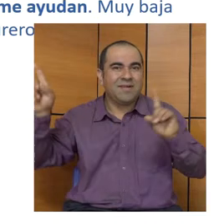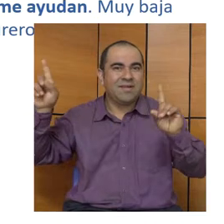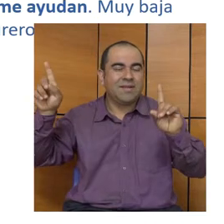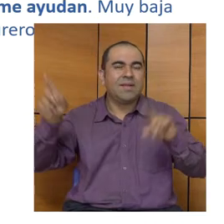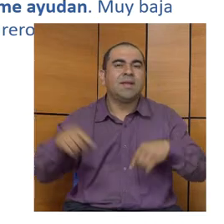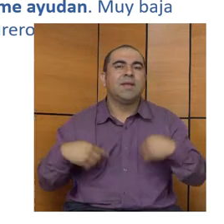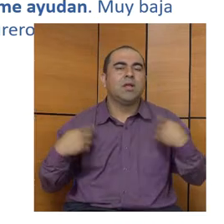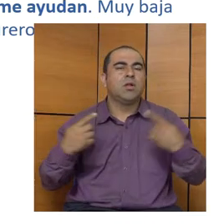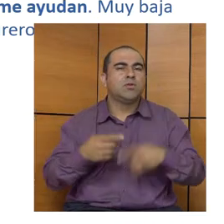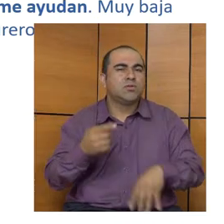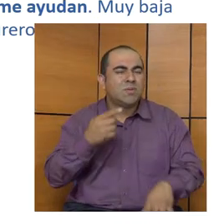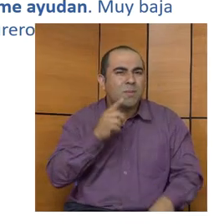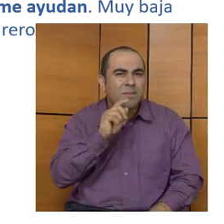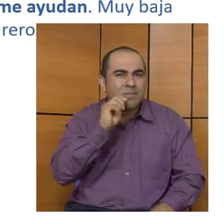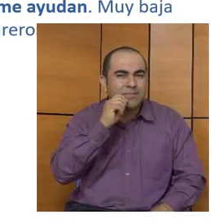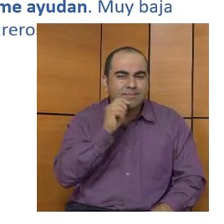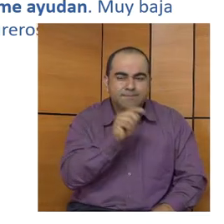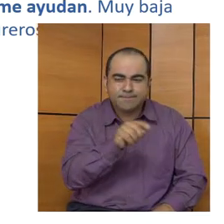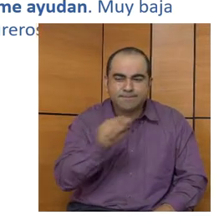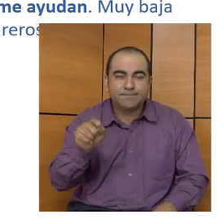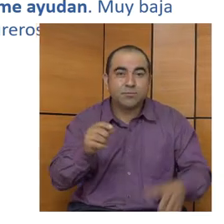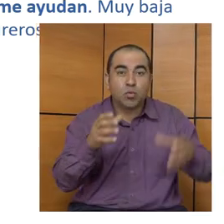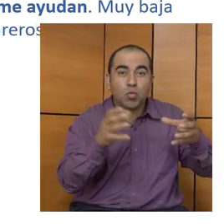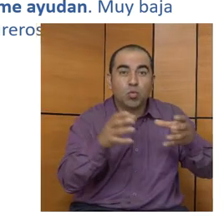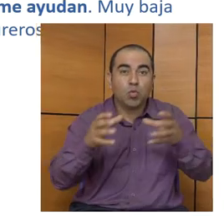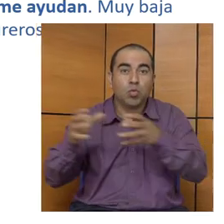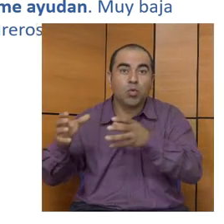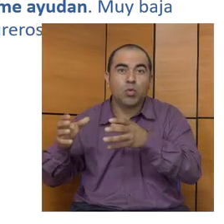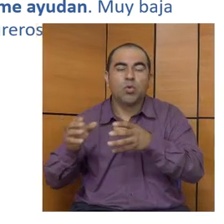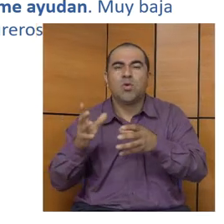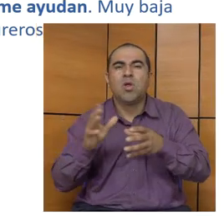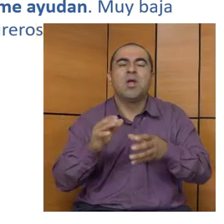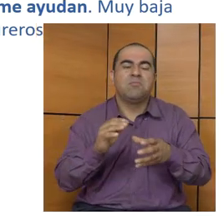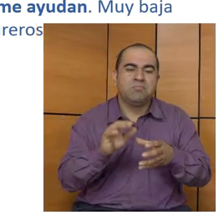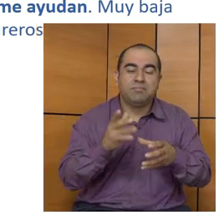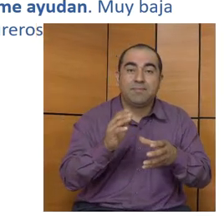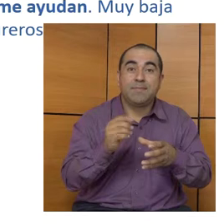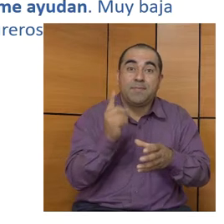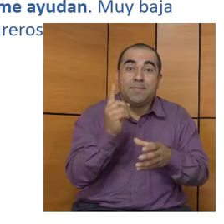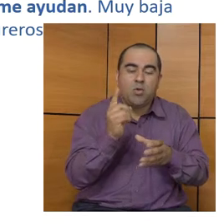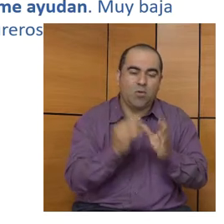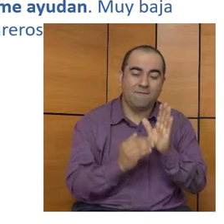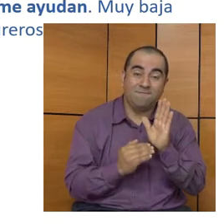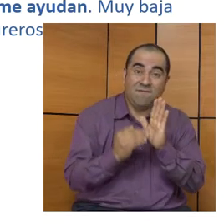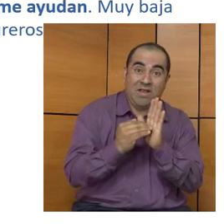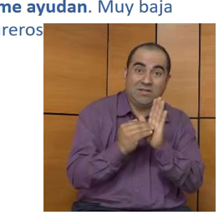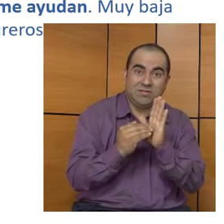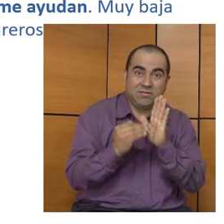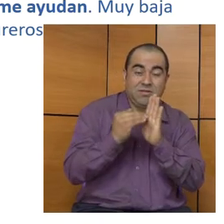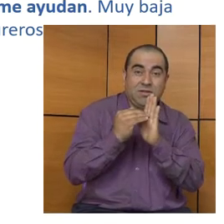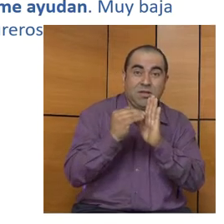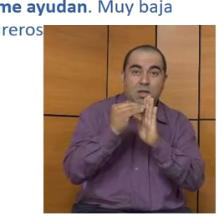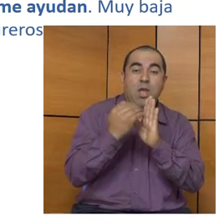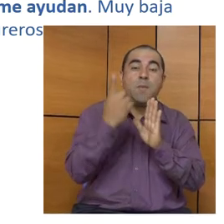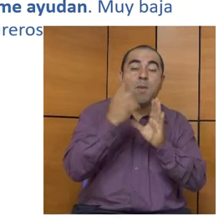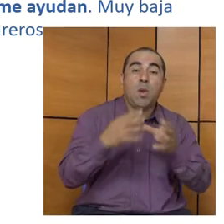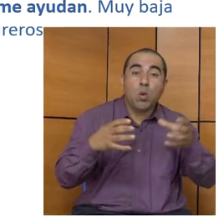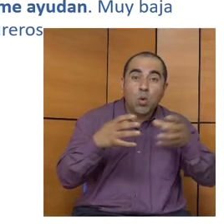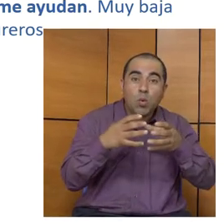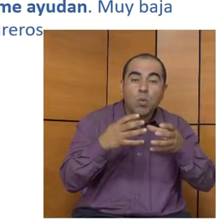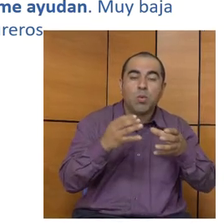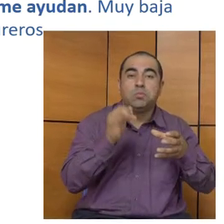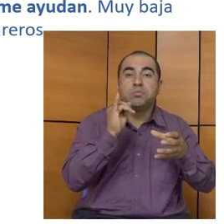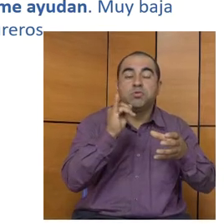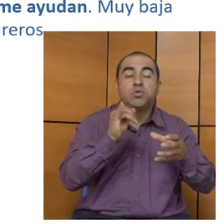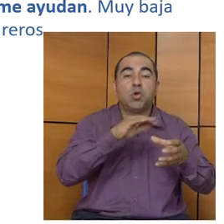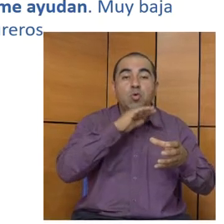Los definimos a cada uno de esos segmentos a través de una pequeña frase, ¿no? El primer grupo es si me es